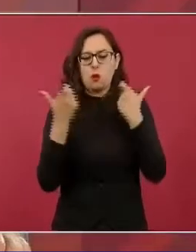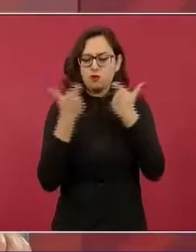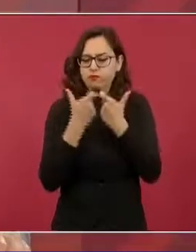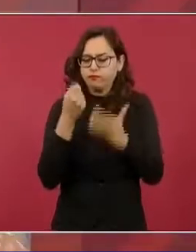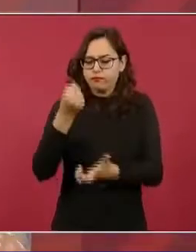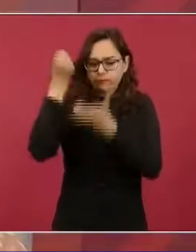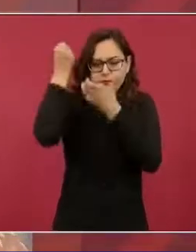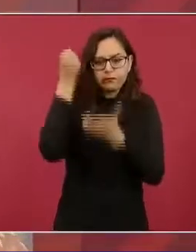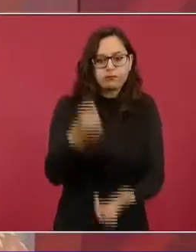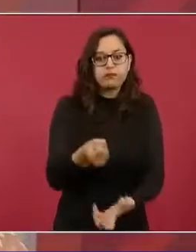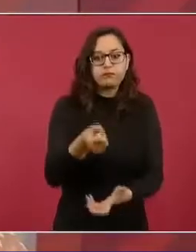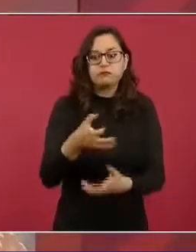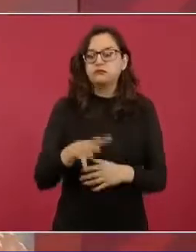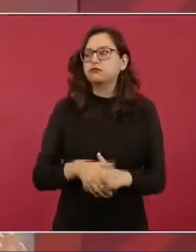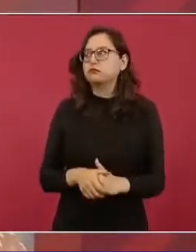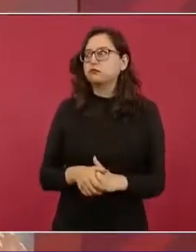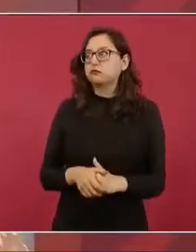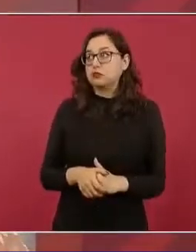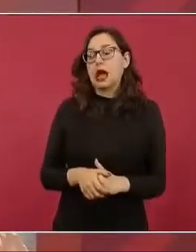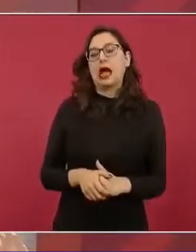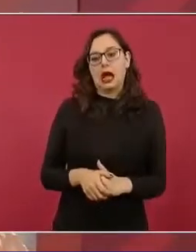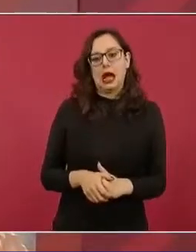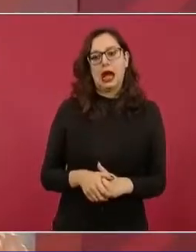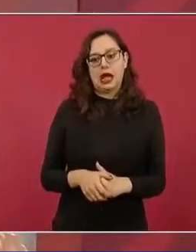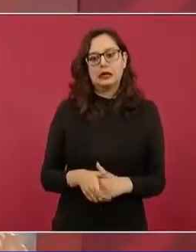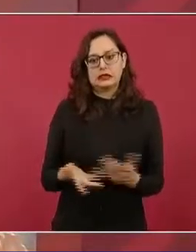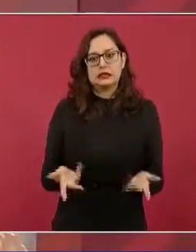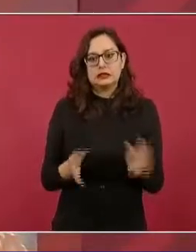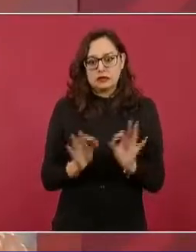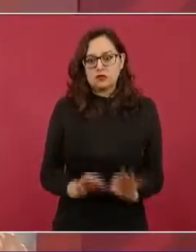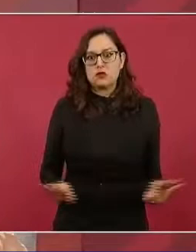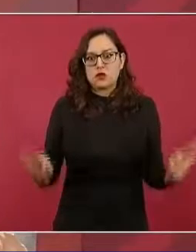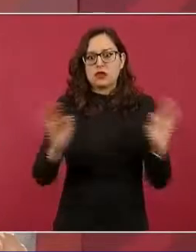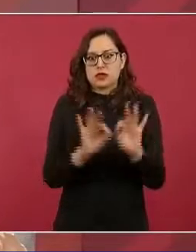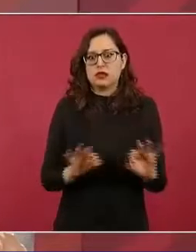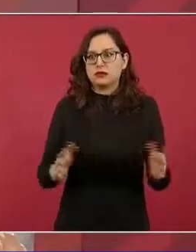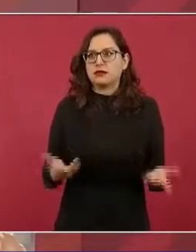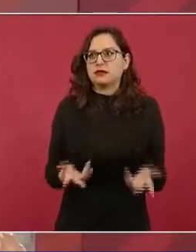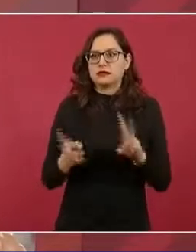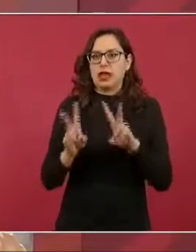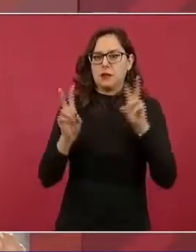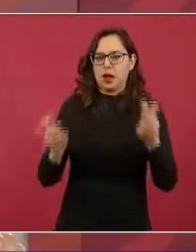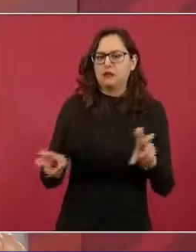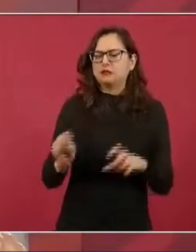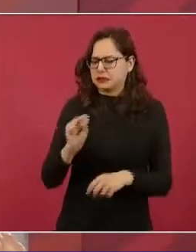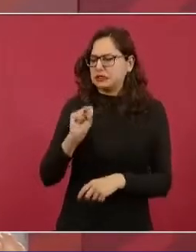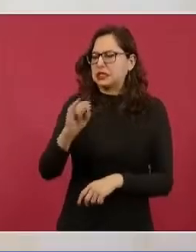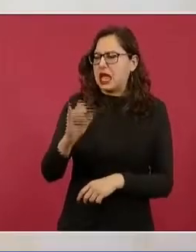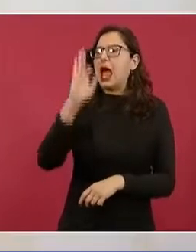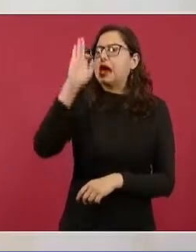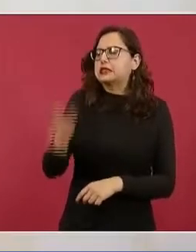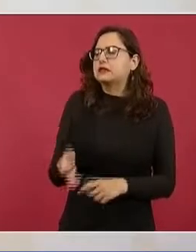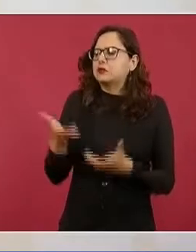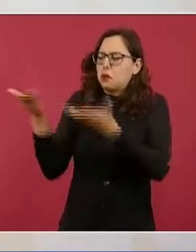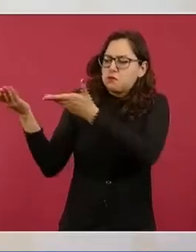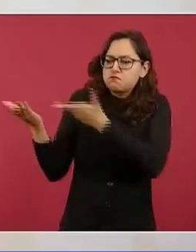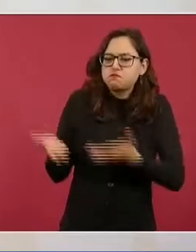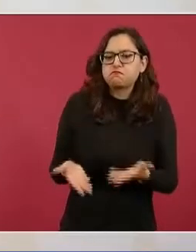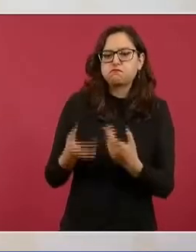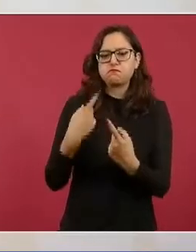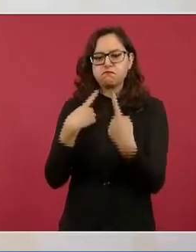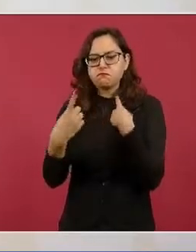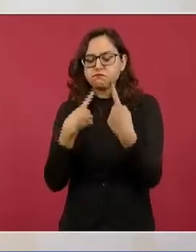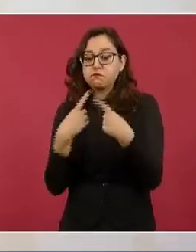Pues como se trata de inversión, se trata de empleo, sí, pero muy poco.